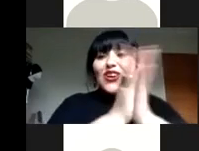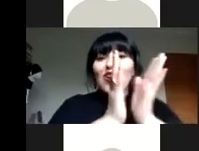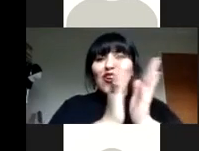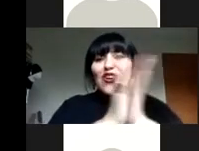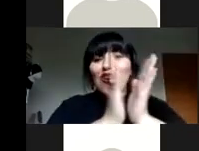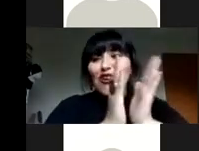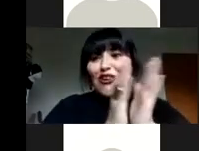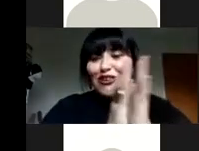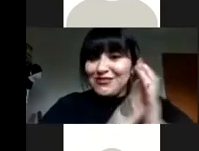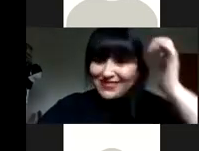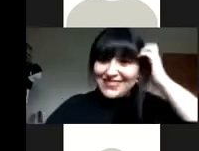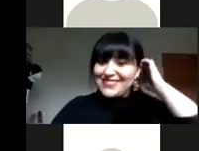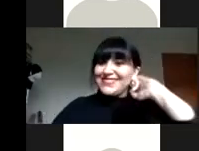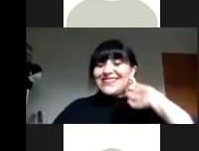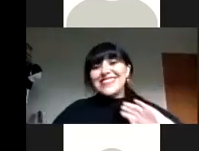¡Mito!